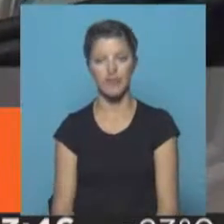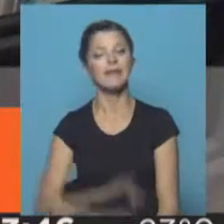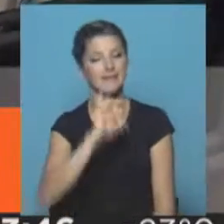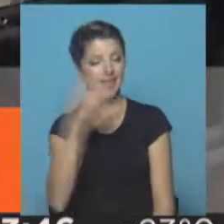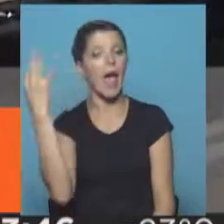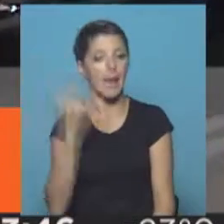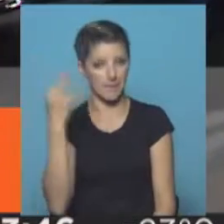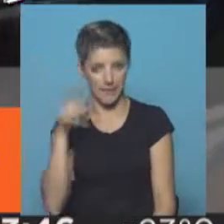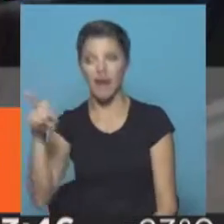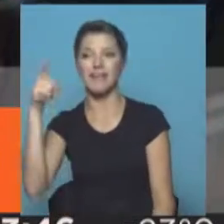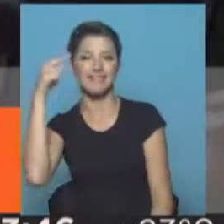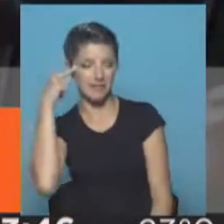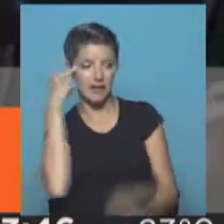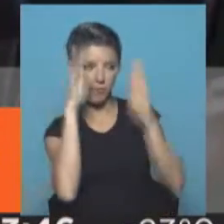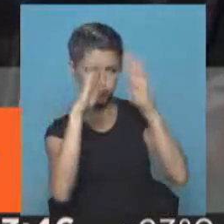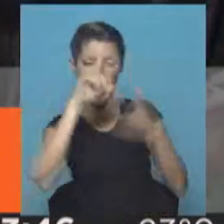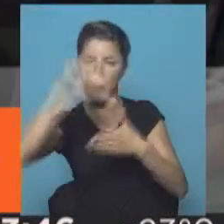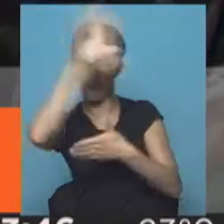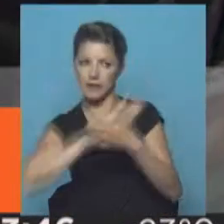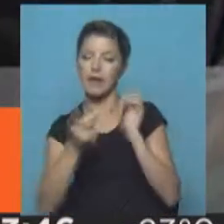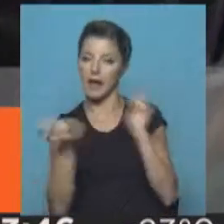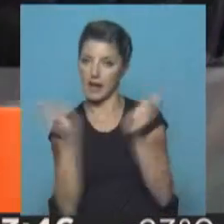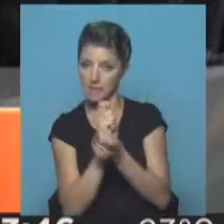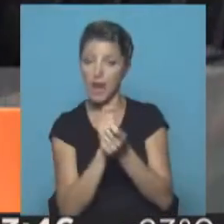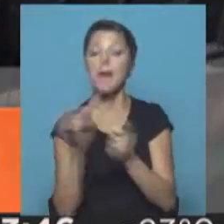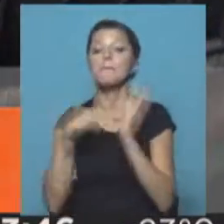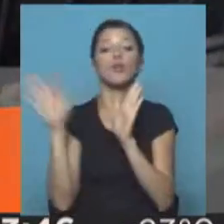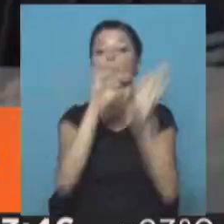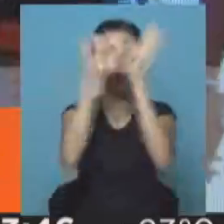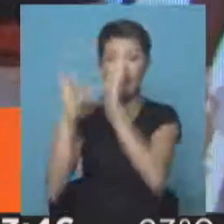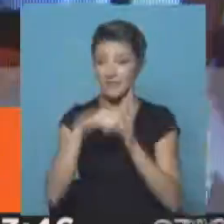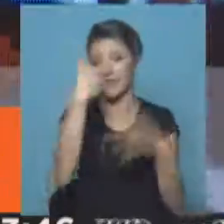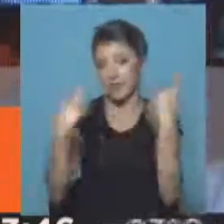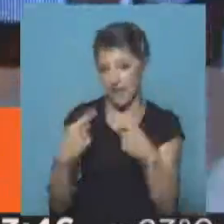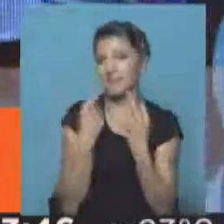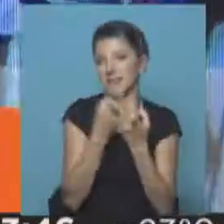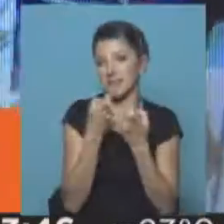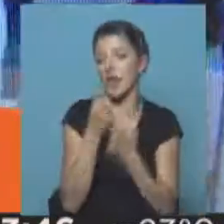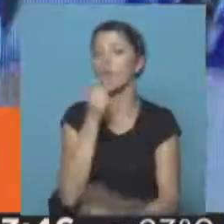cambio de China es con América Latina. No todos los países están en las mismas necesidades. Y en el caso de Venezuela